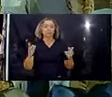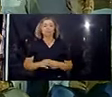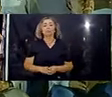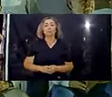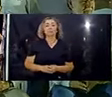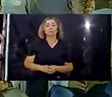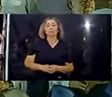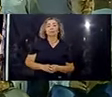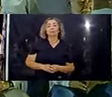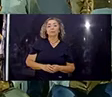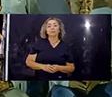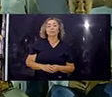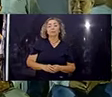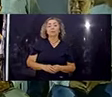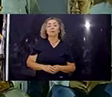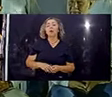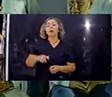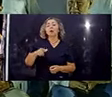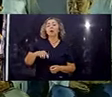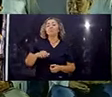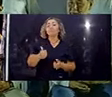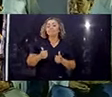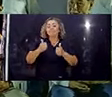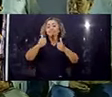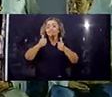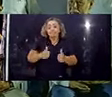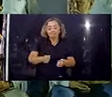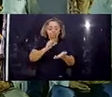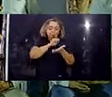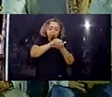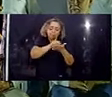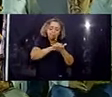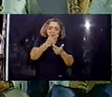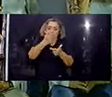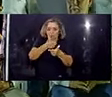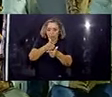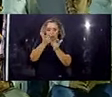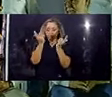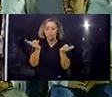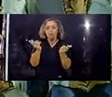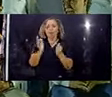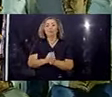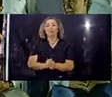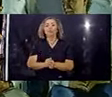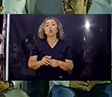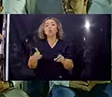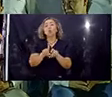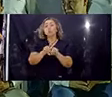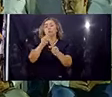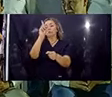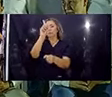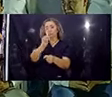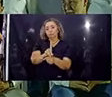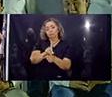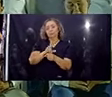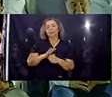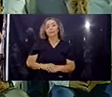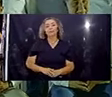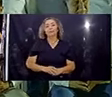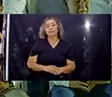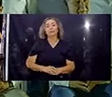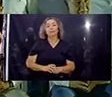a quedar en los libros de historia como el día